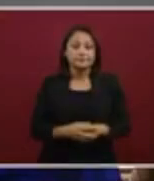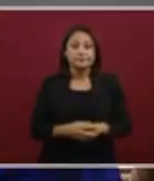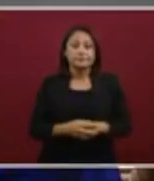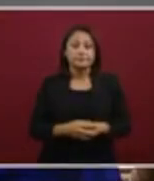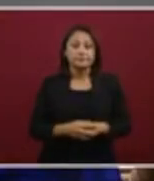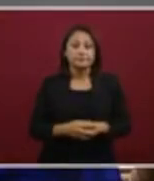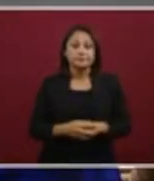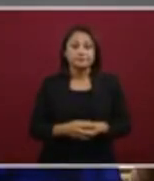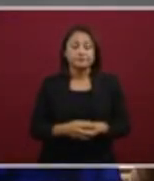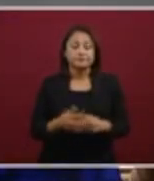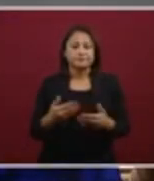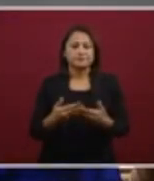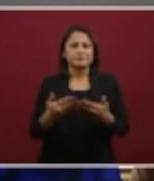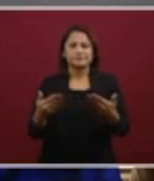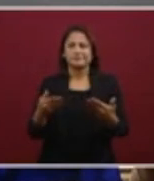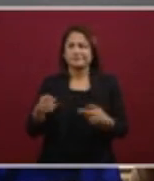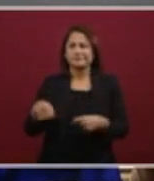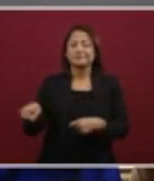Ese es el problema.